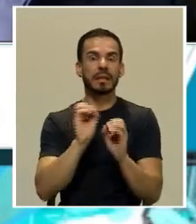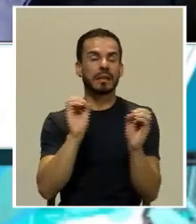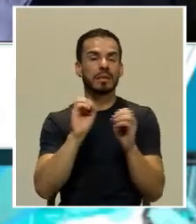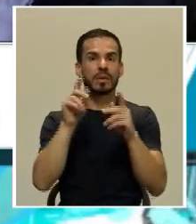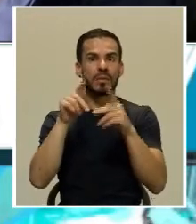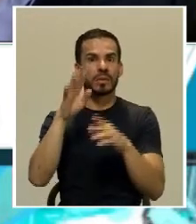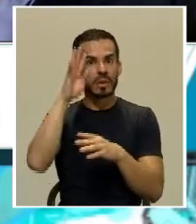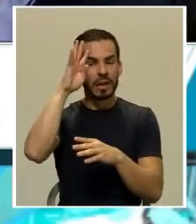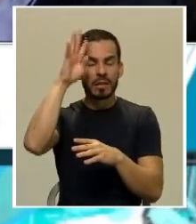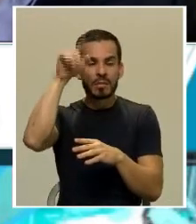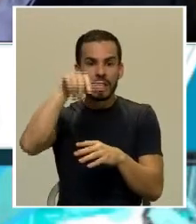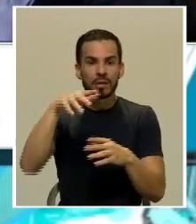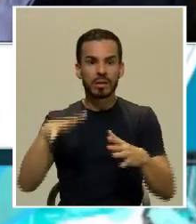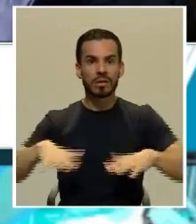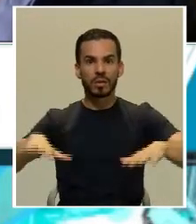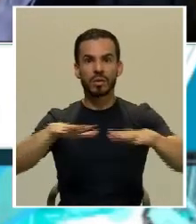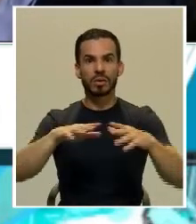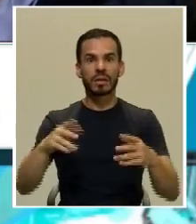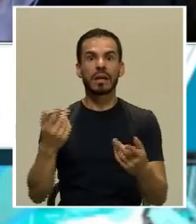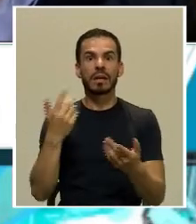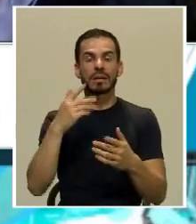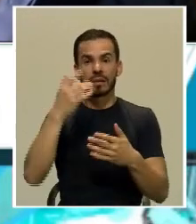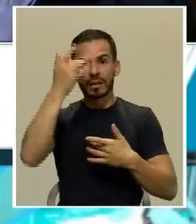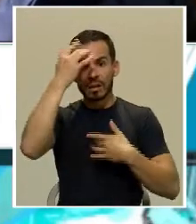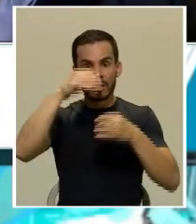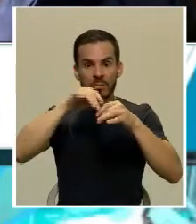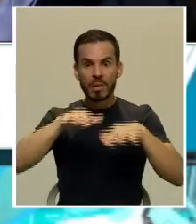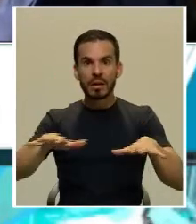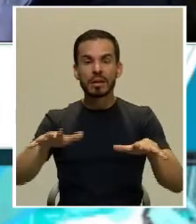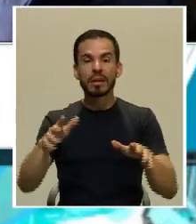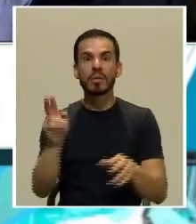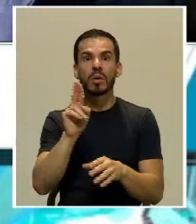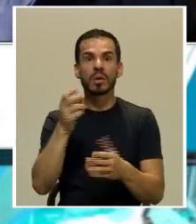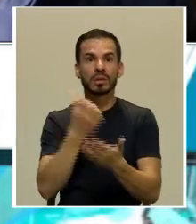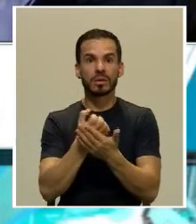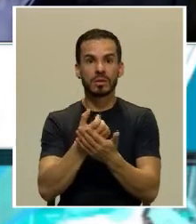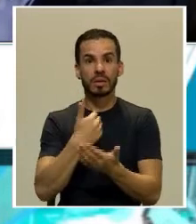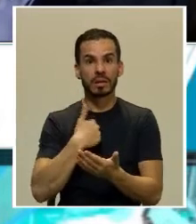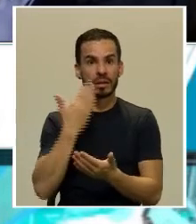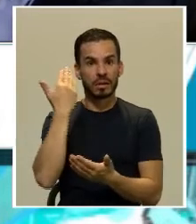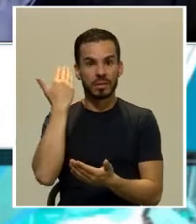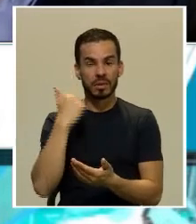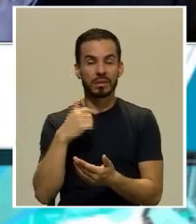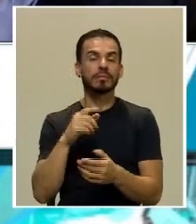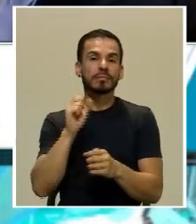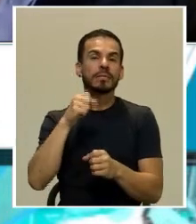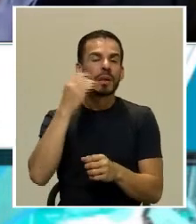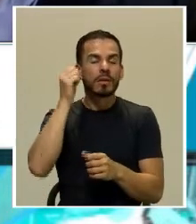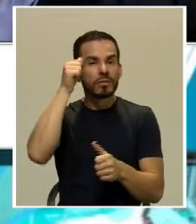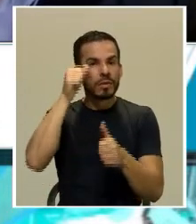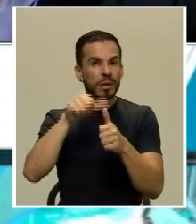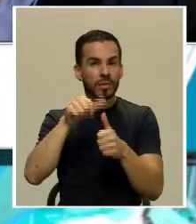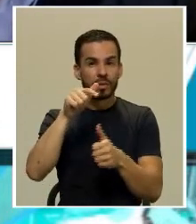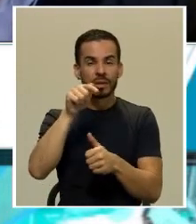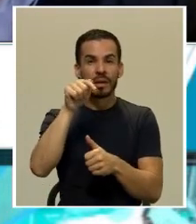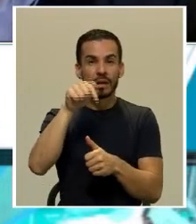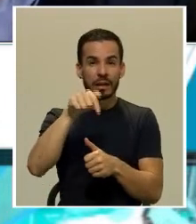nadie imaginó este contexto de pandemia y de urgencia económica que teníamos. Y claro, hay que recordar que